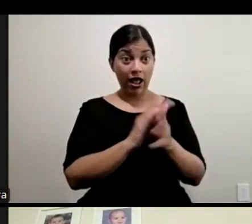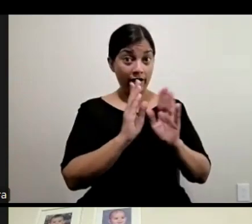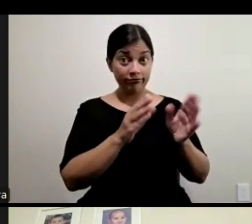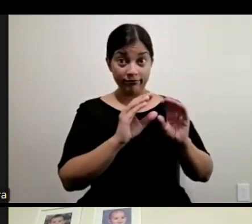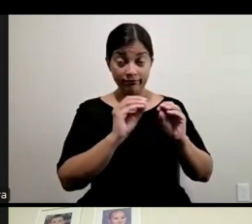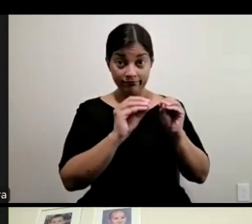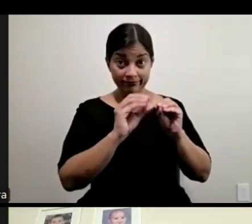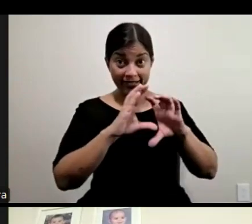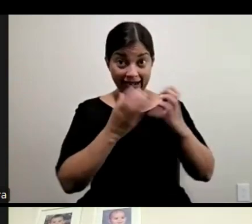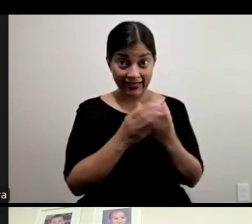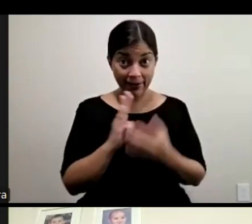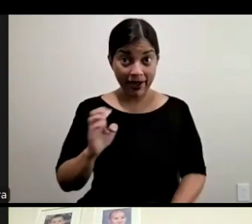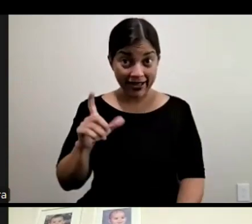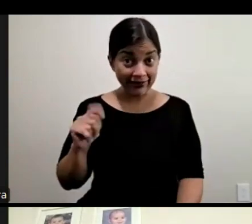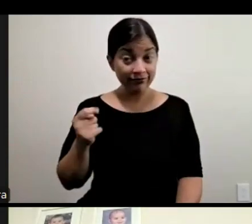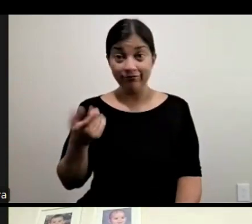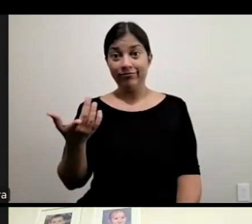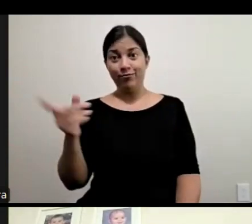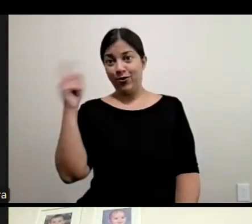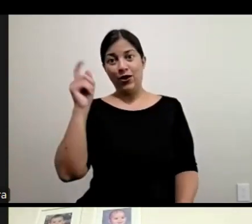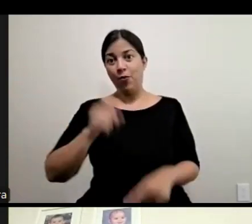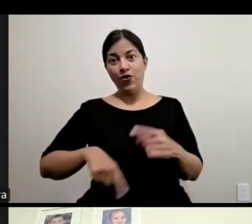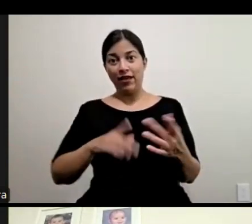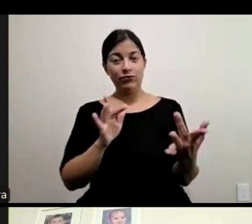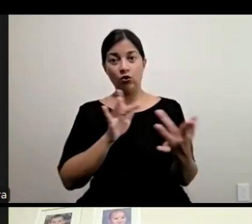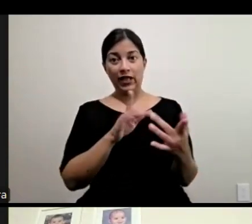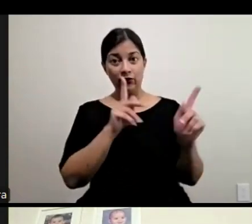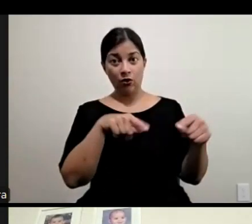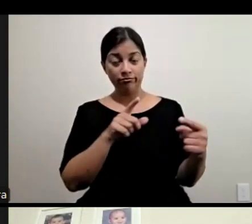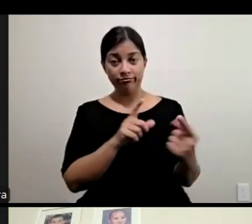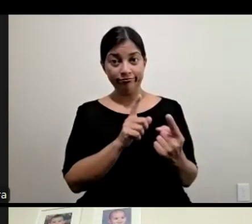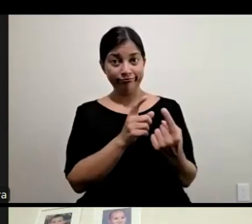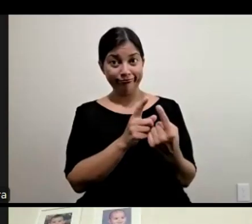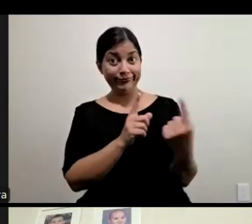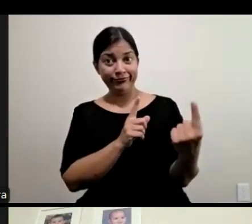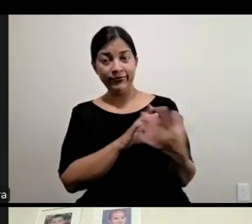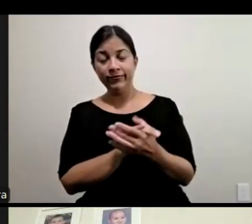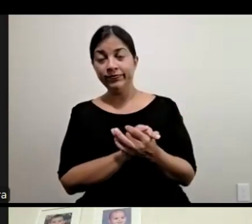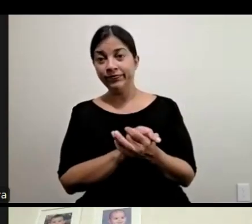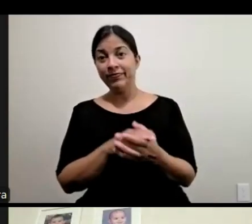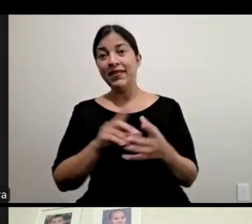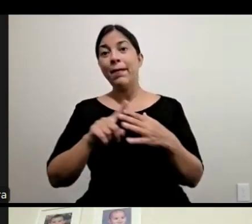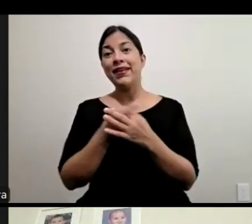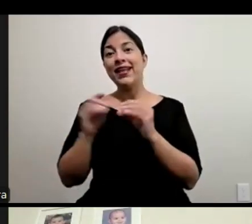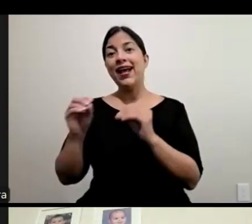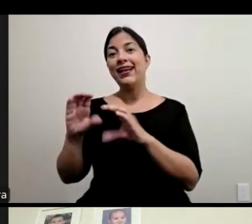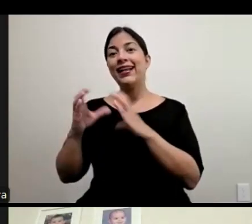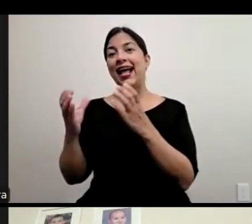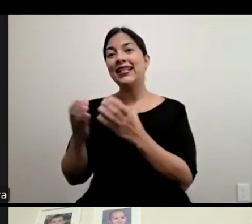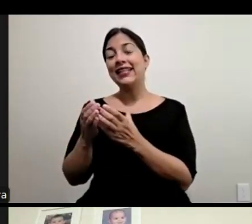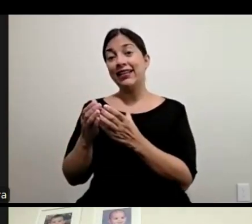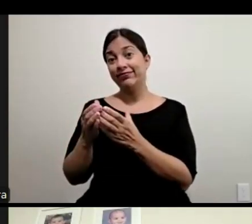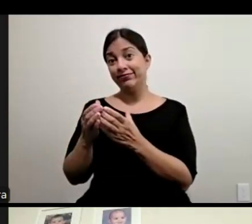podía haber contacto entre personas. Y empiezan a dar clases en línea. ¿Okay?